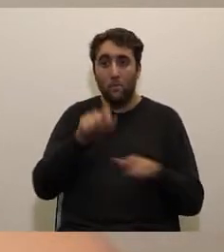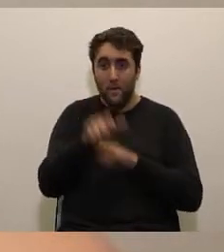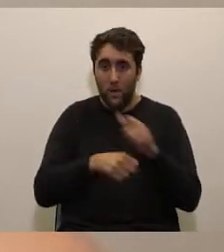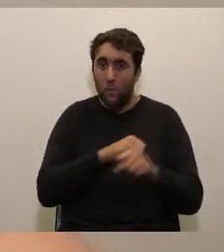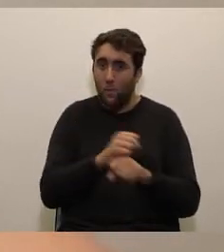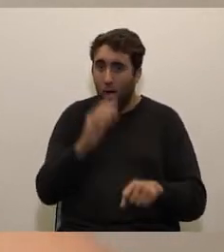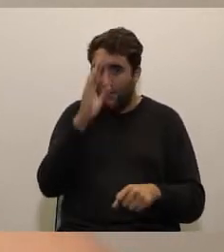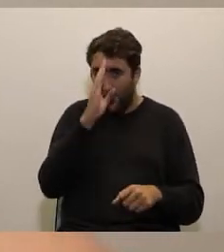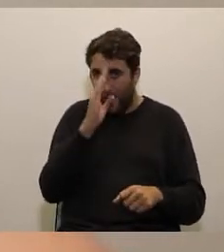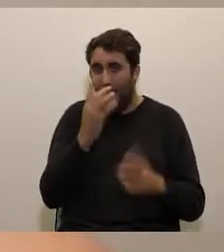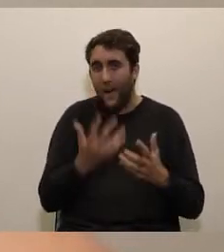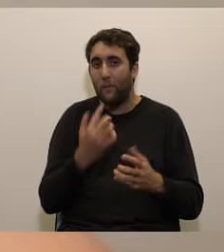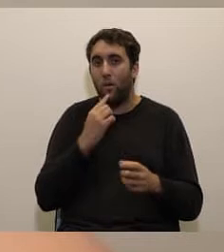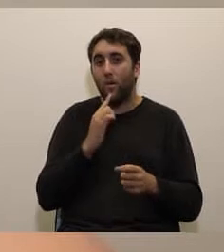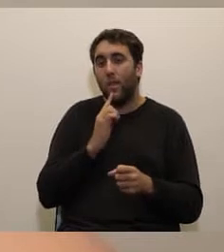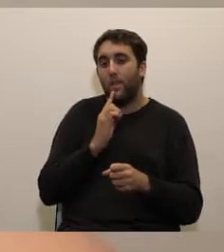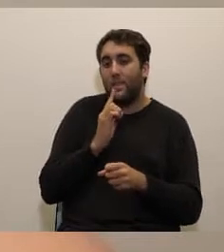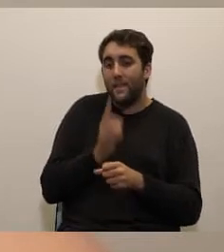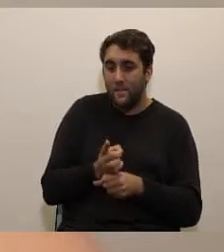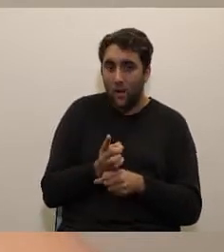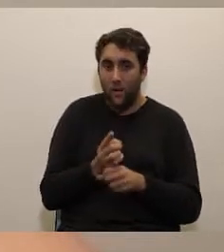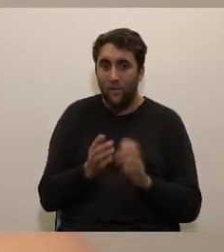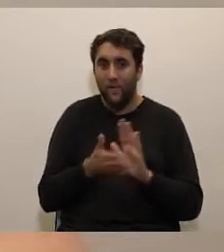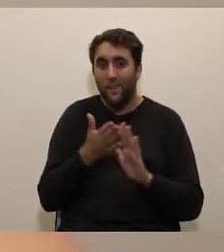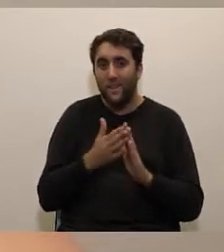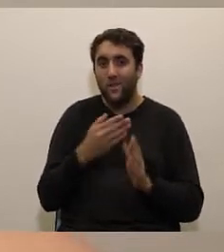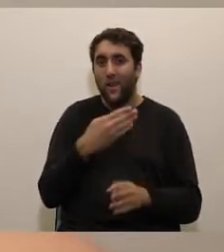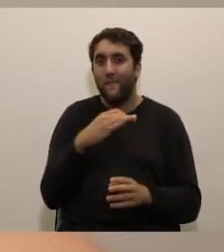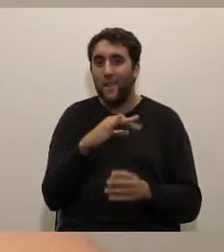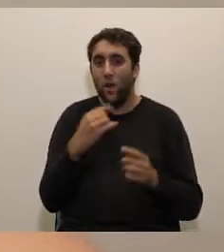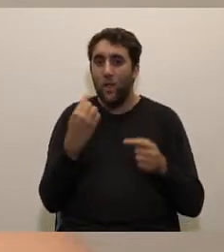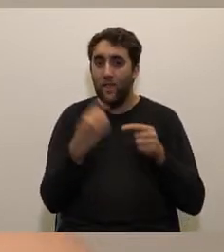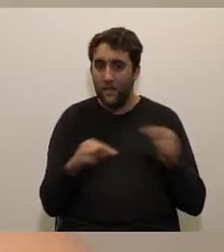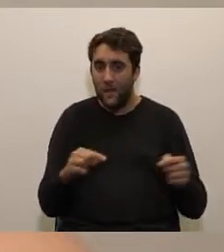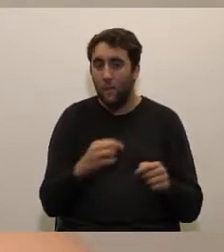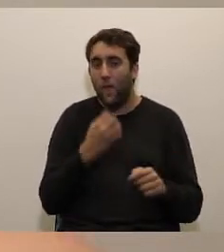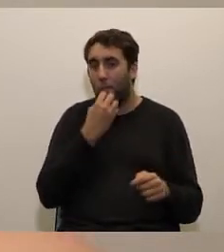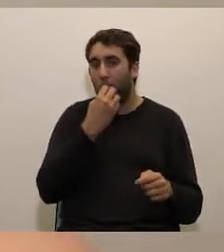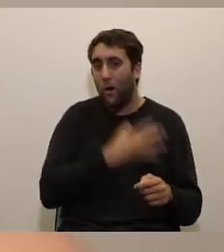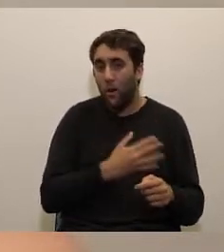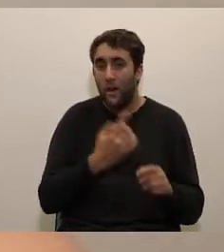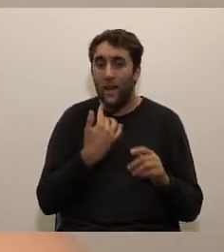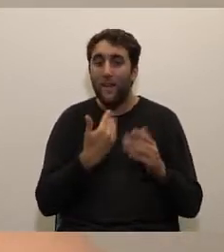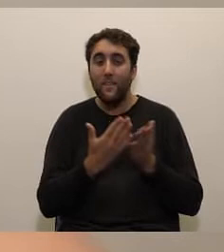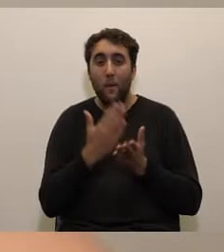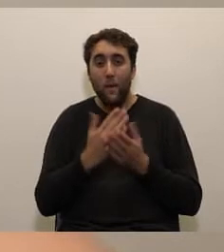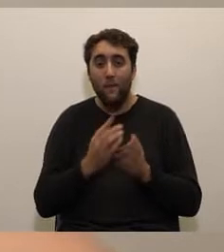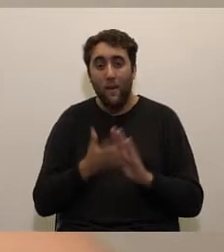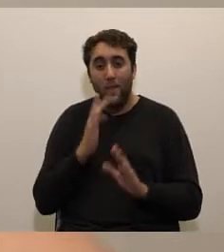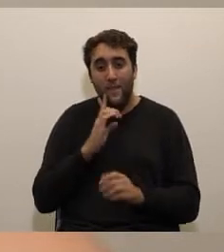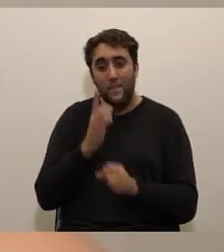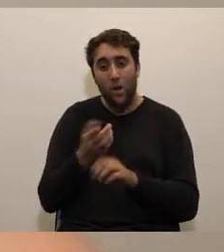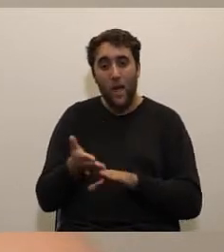que queremos que las decisiones que se toman sobre esa biodiversidad sean mejores y sean basadas en datos y en evidencia. Queremos que